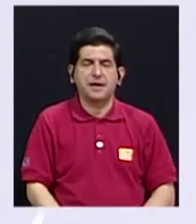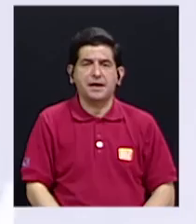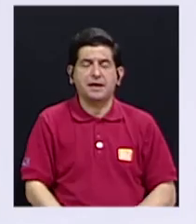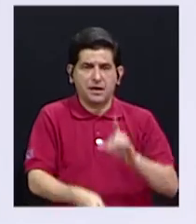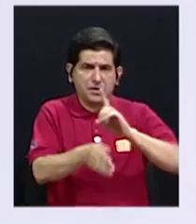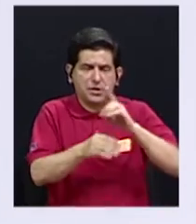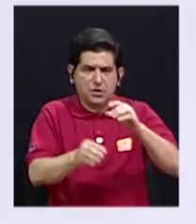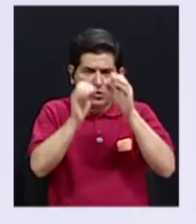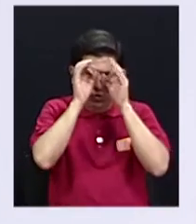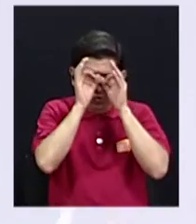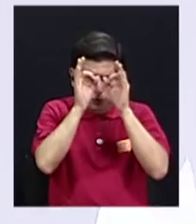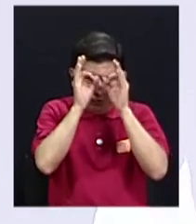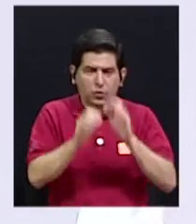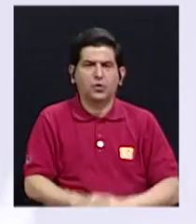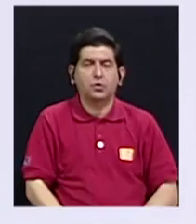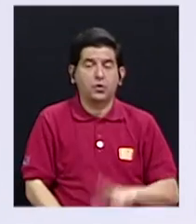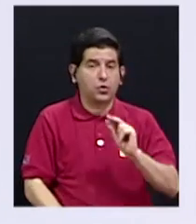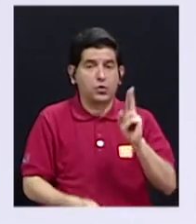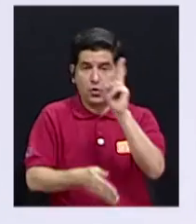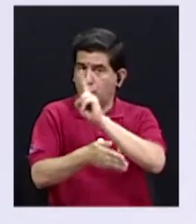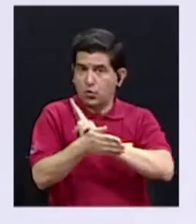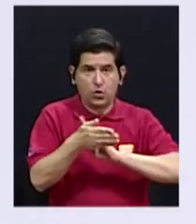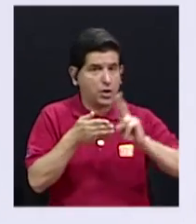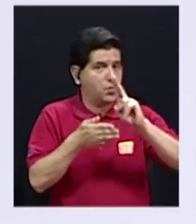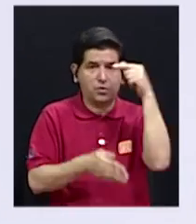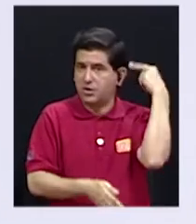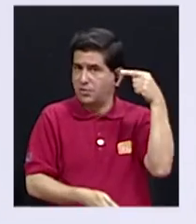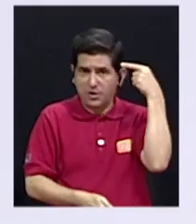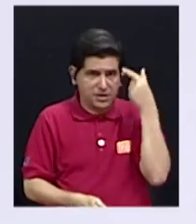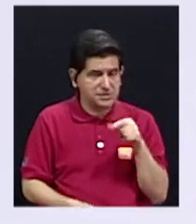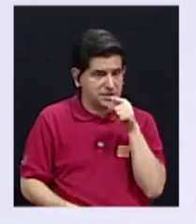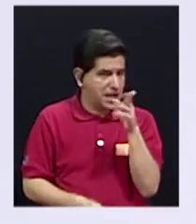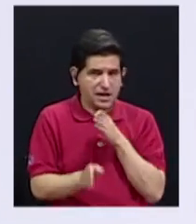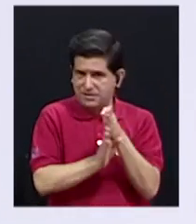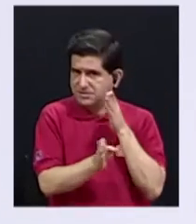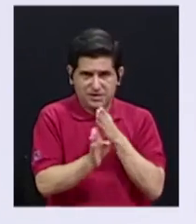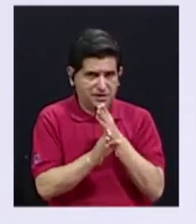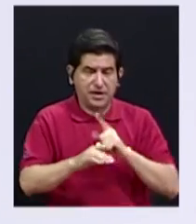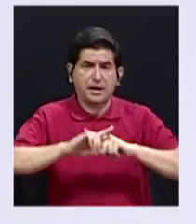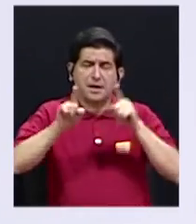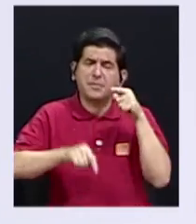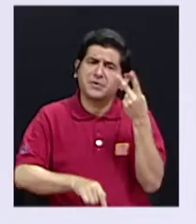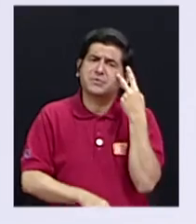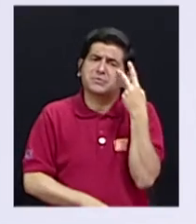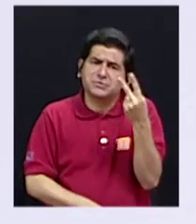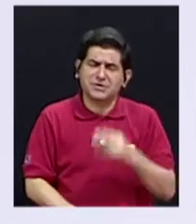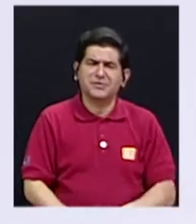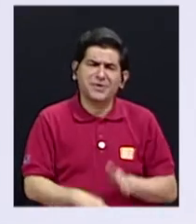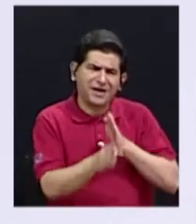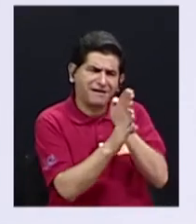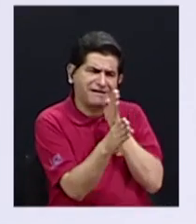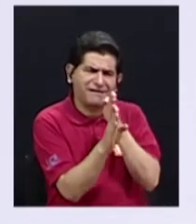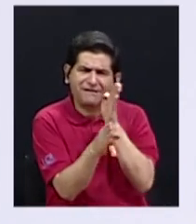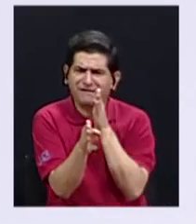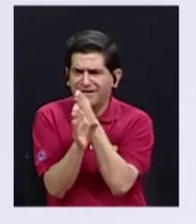inclusive optometría no sea en las universidades estatales esas pero usted ve que además son carreras que que sus